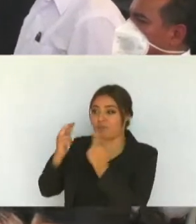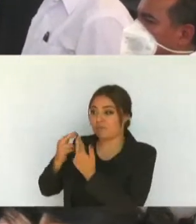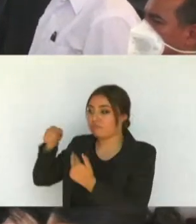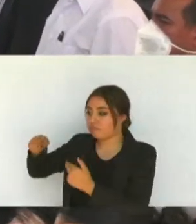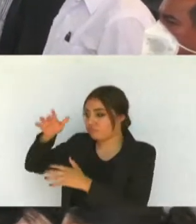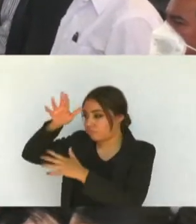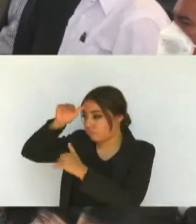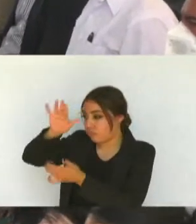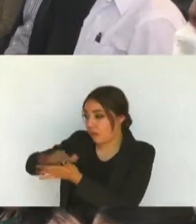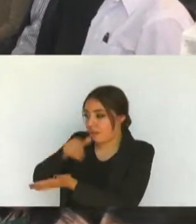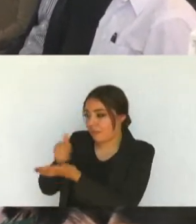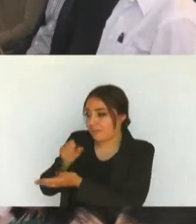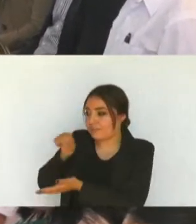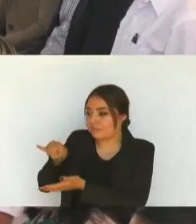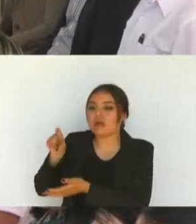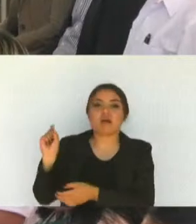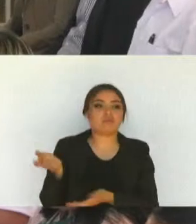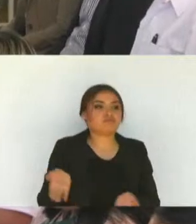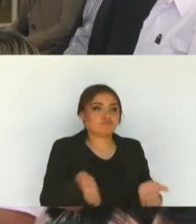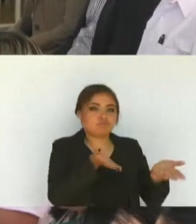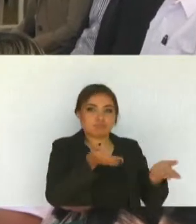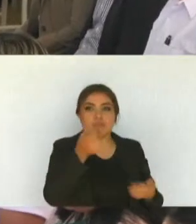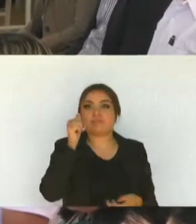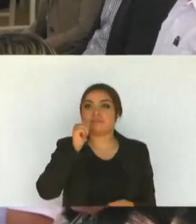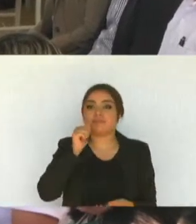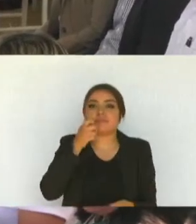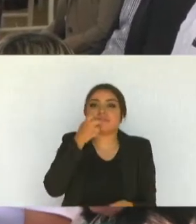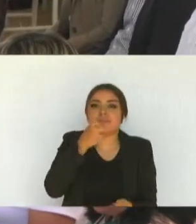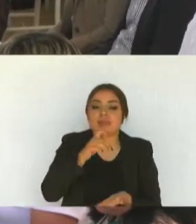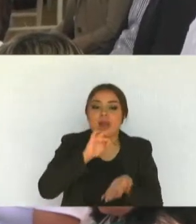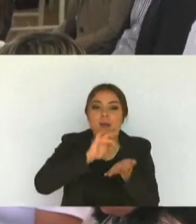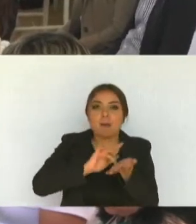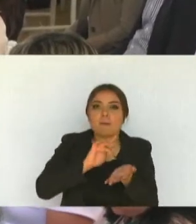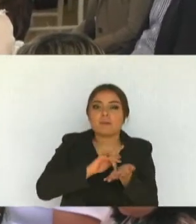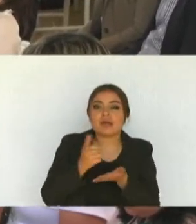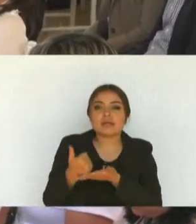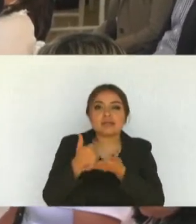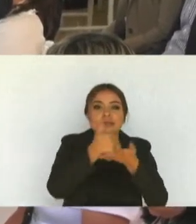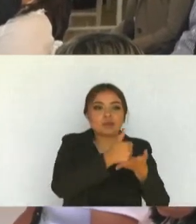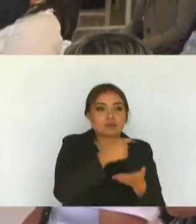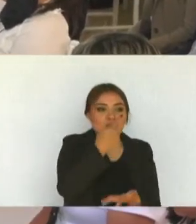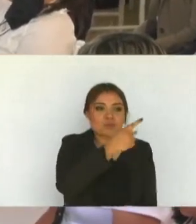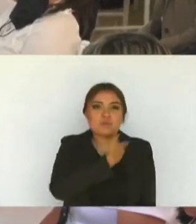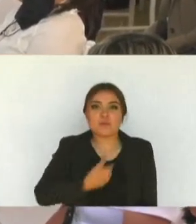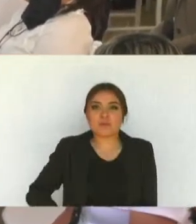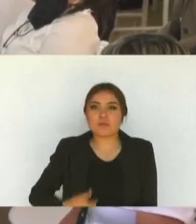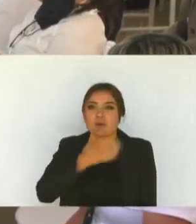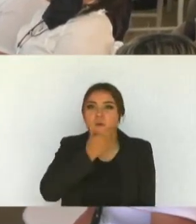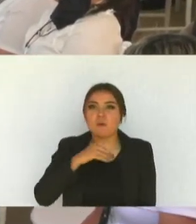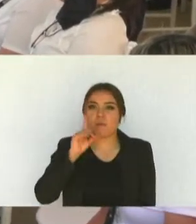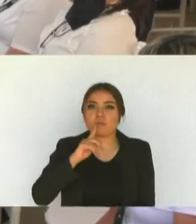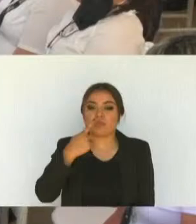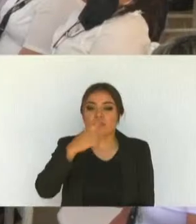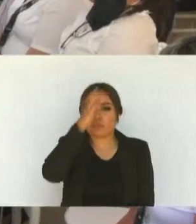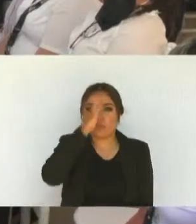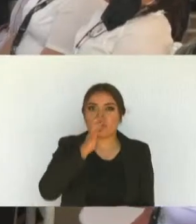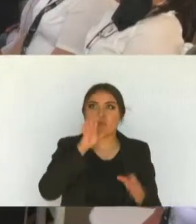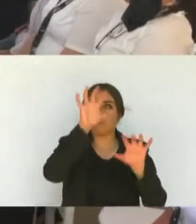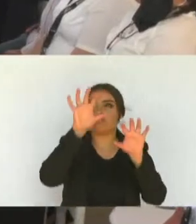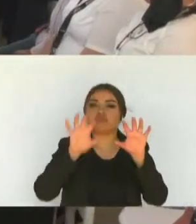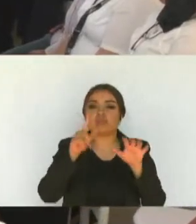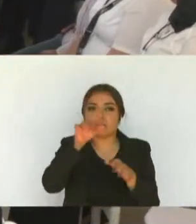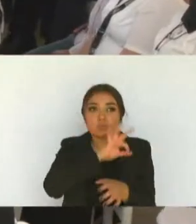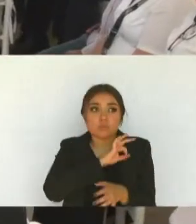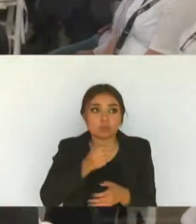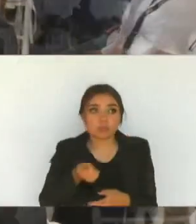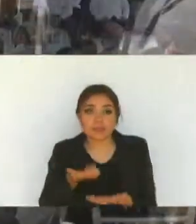sentido también apoyamos a las alcaldesas y alcaldes de Coahuila a tomar las decisiones en conjunto. Por